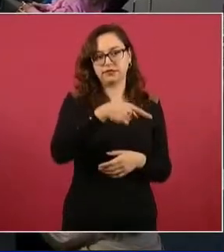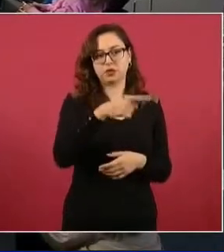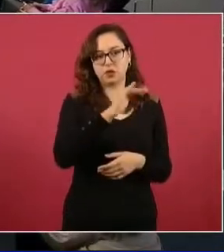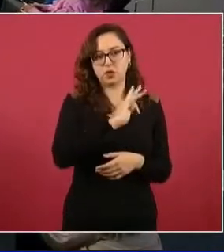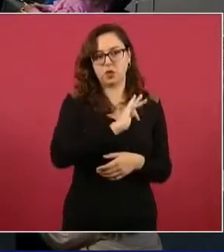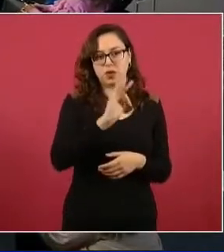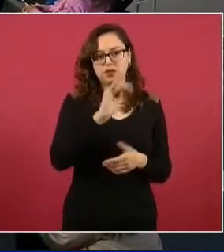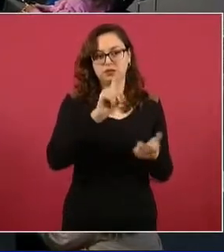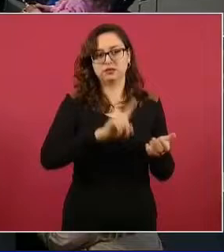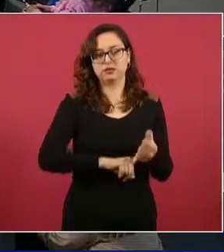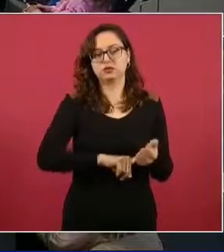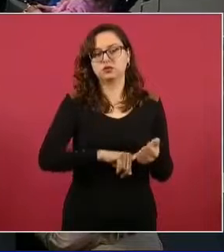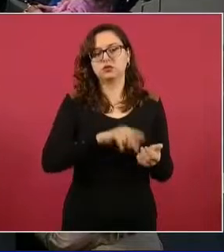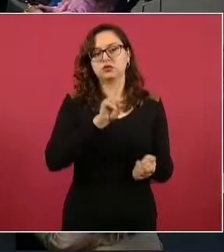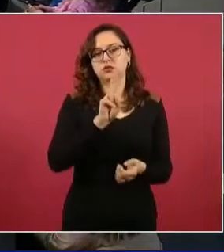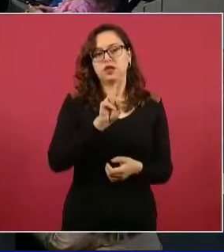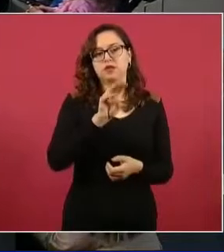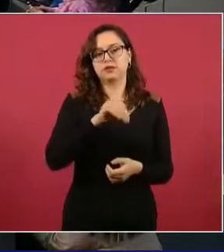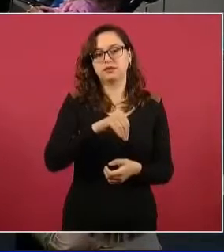familiar.